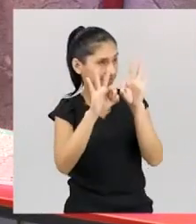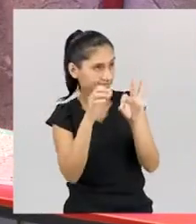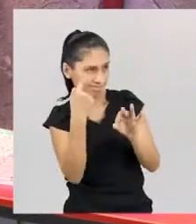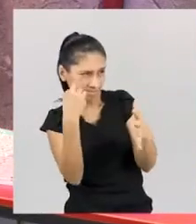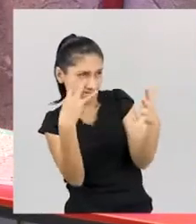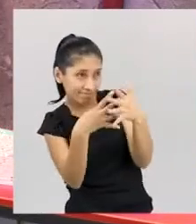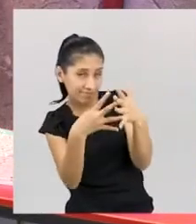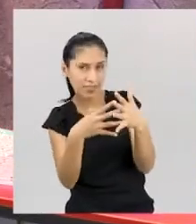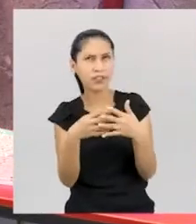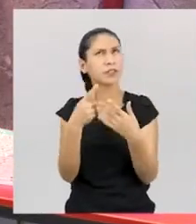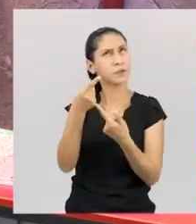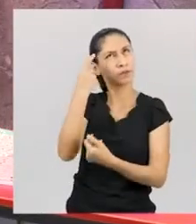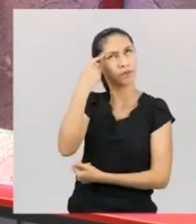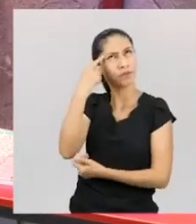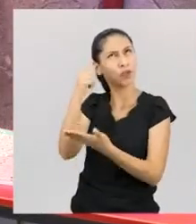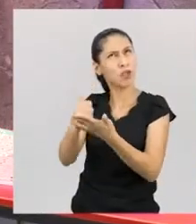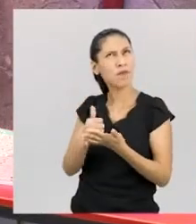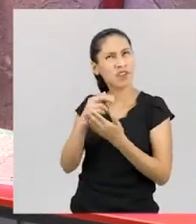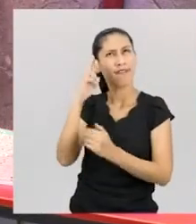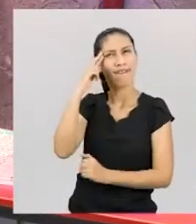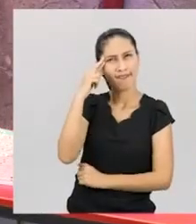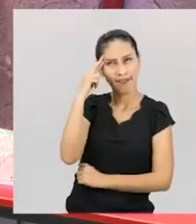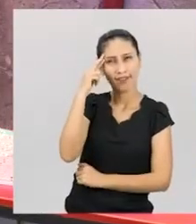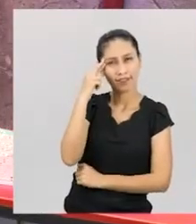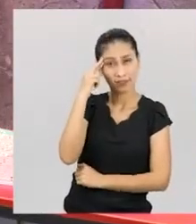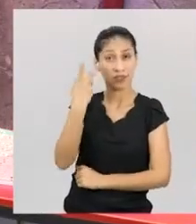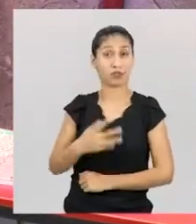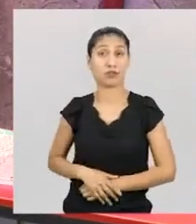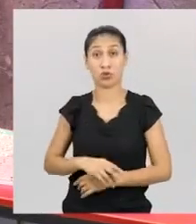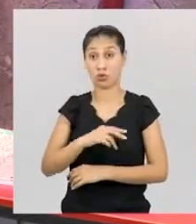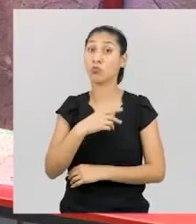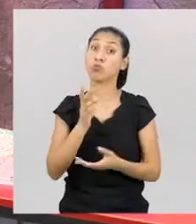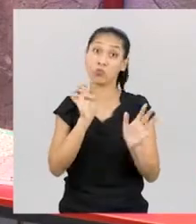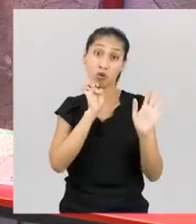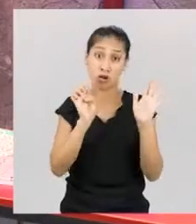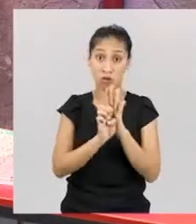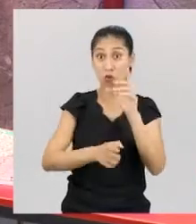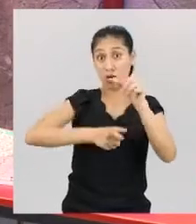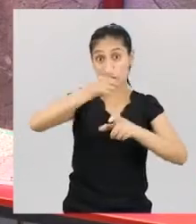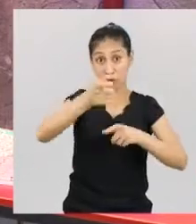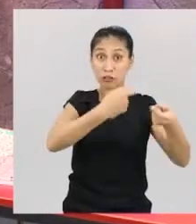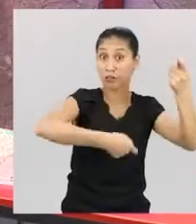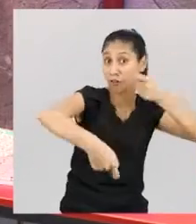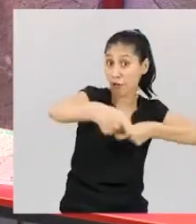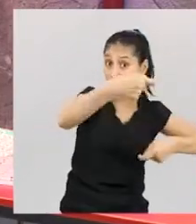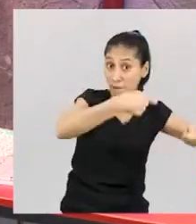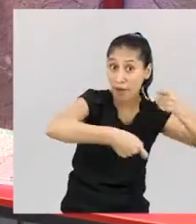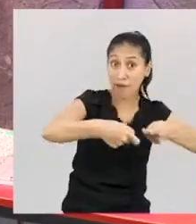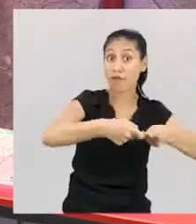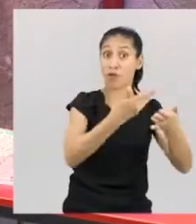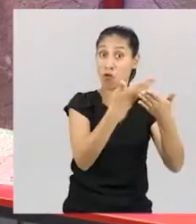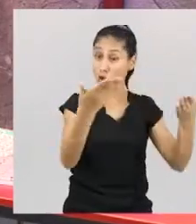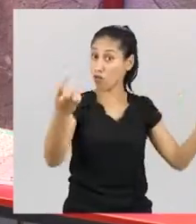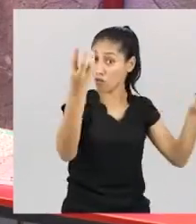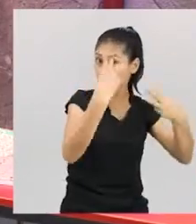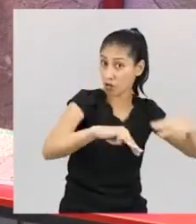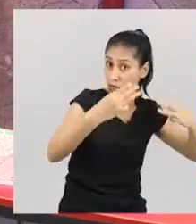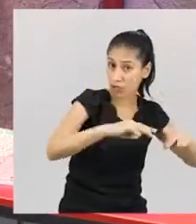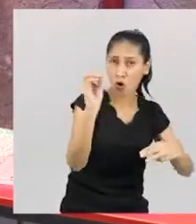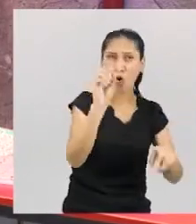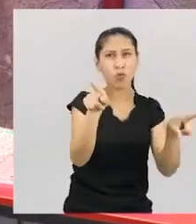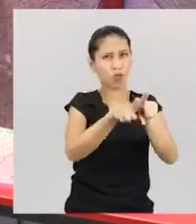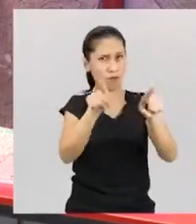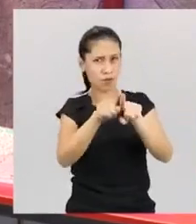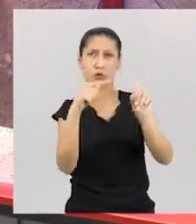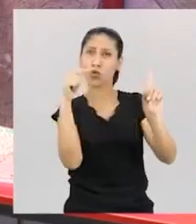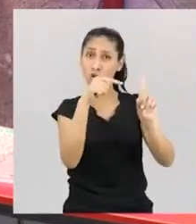lleva a pensar en razonar. En la vida diaria, cuando un comerciante vende sus productos en el mercado o cuando un